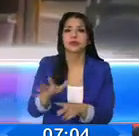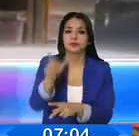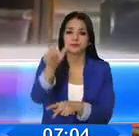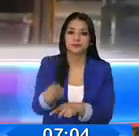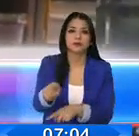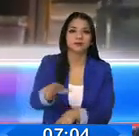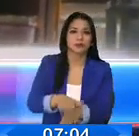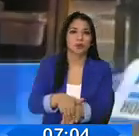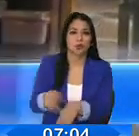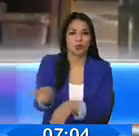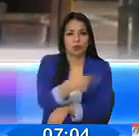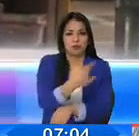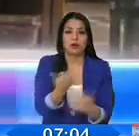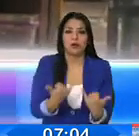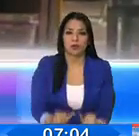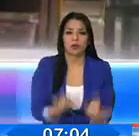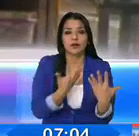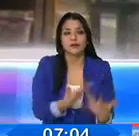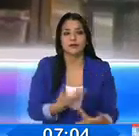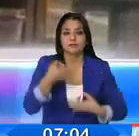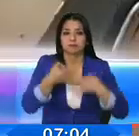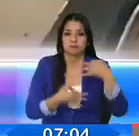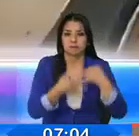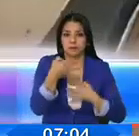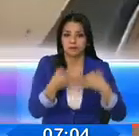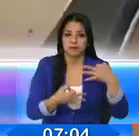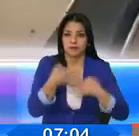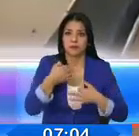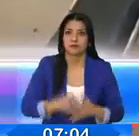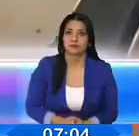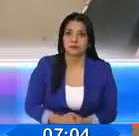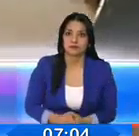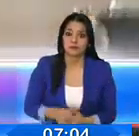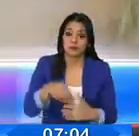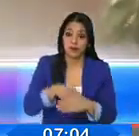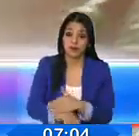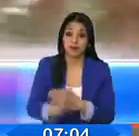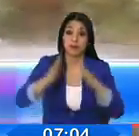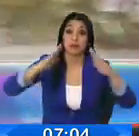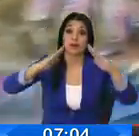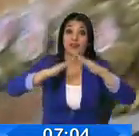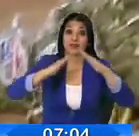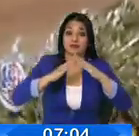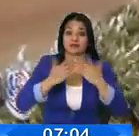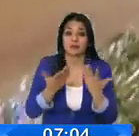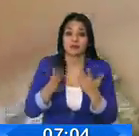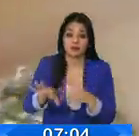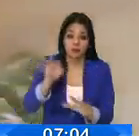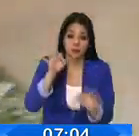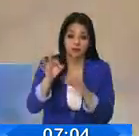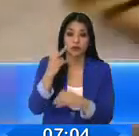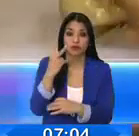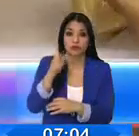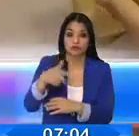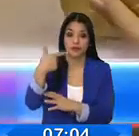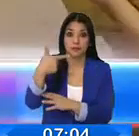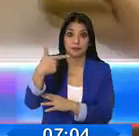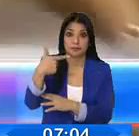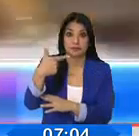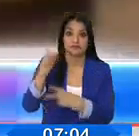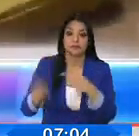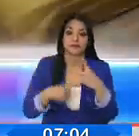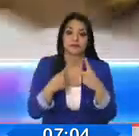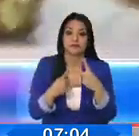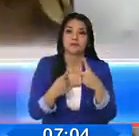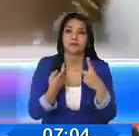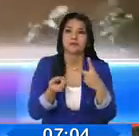momento a la espera de la audiencia, se incautaron como evidencias dentro de un domicilio dos armas de fuego tipo pistola.